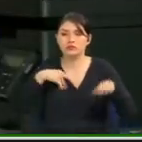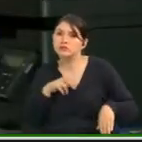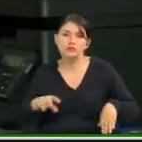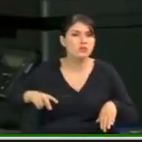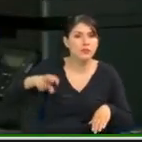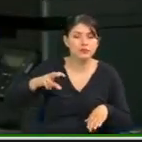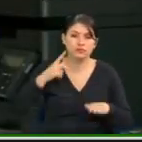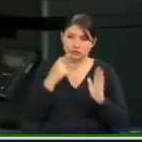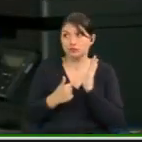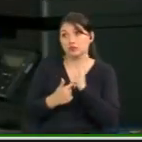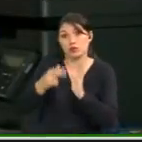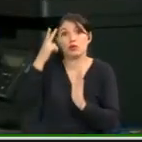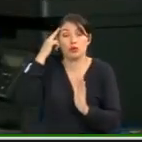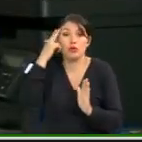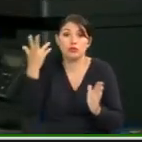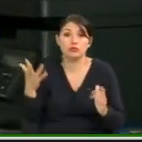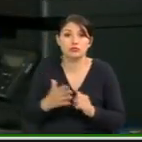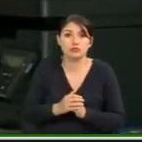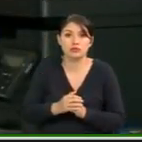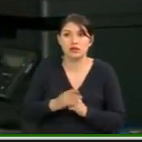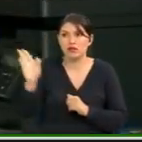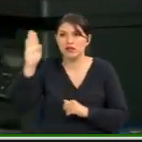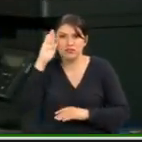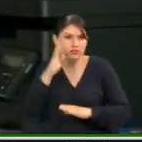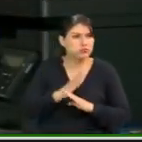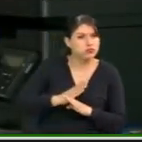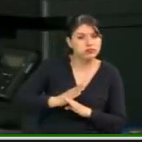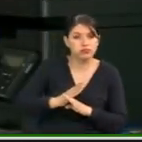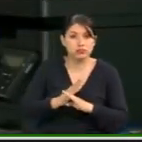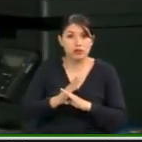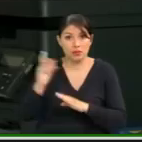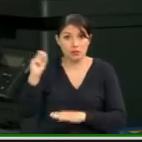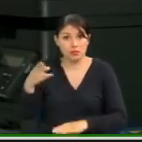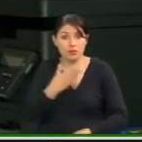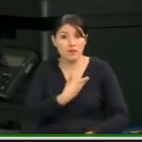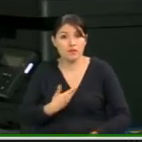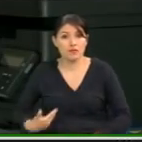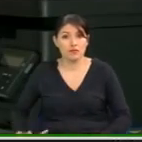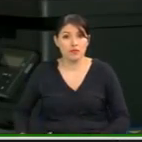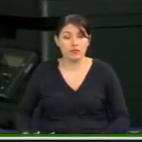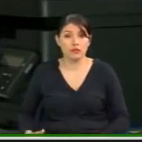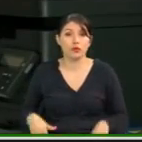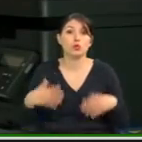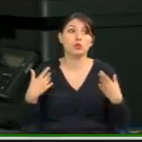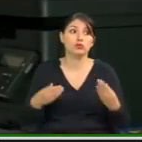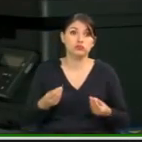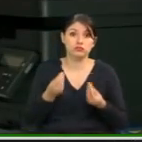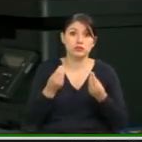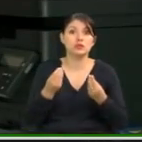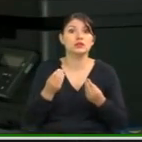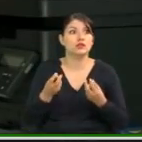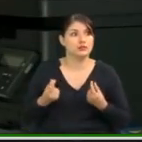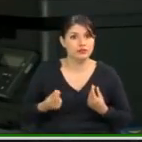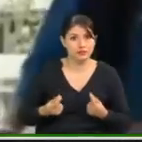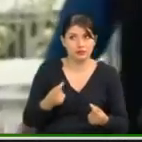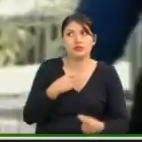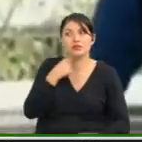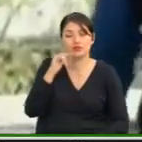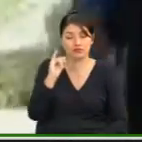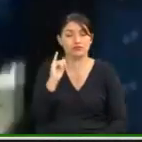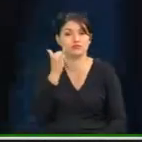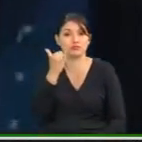lógico que me identifiqué porque la parte de seguridad de él es bastante eficiente, lo puedo